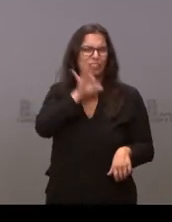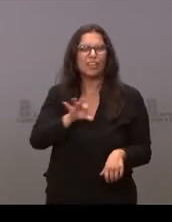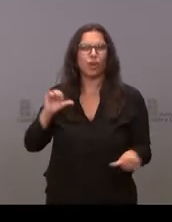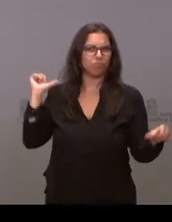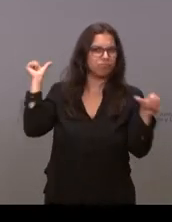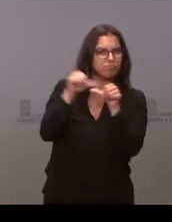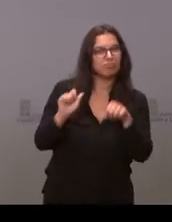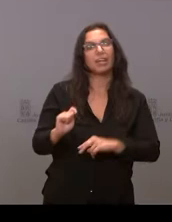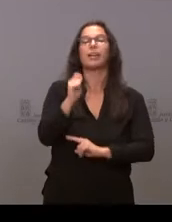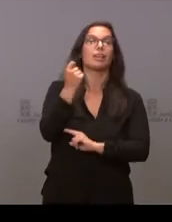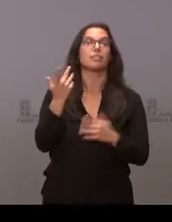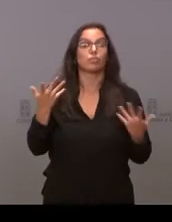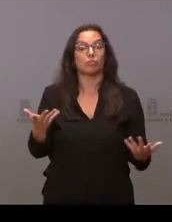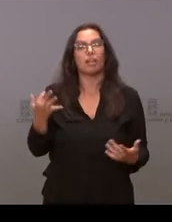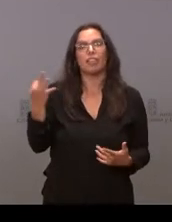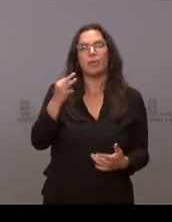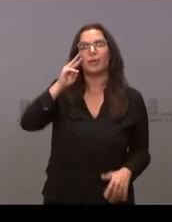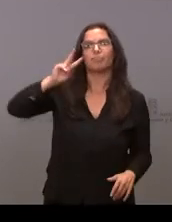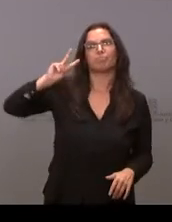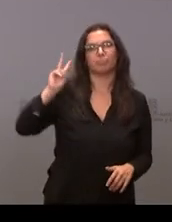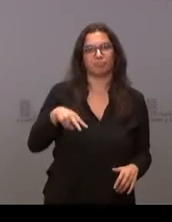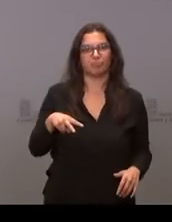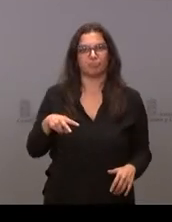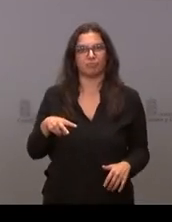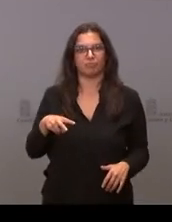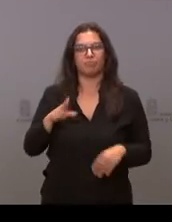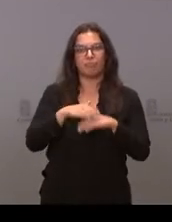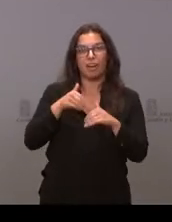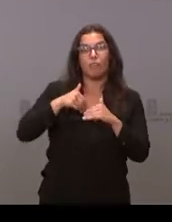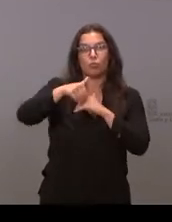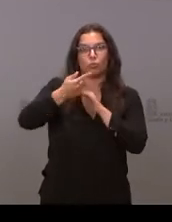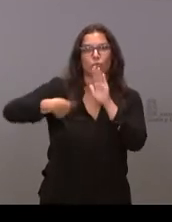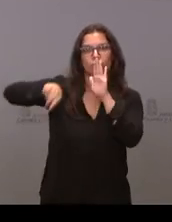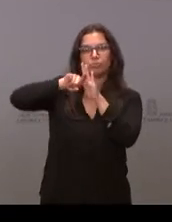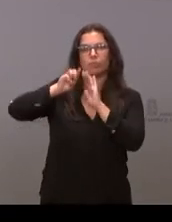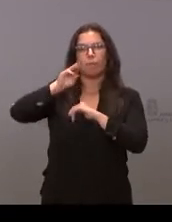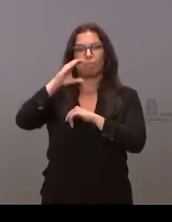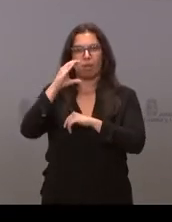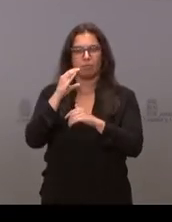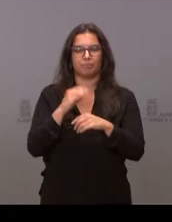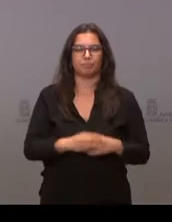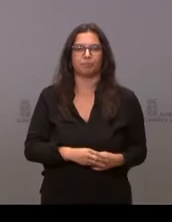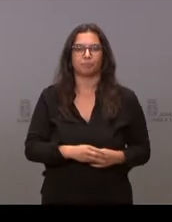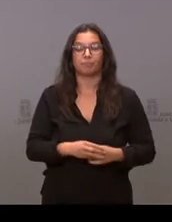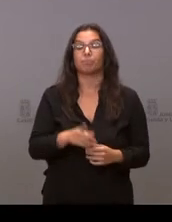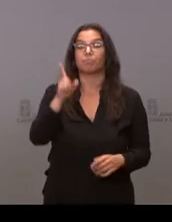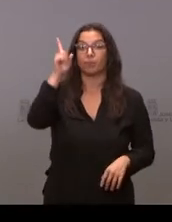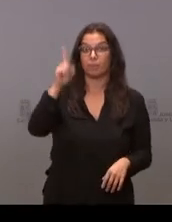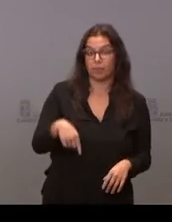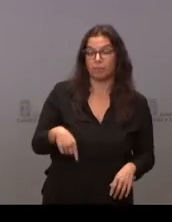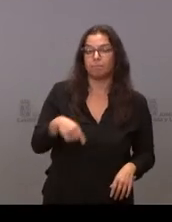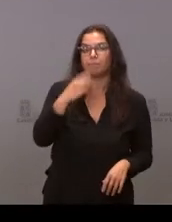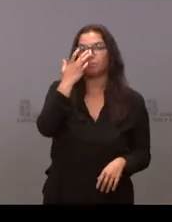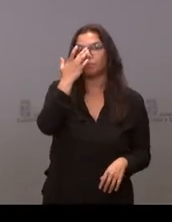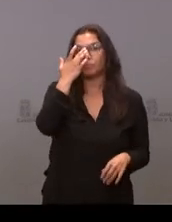como tal debe reconocerse en la futura PAC. Por cierto, son